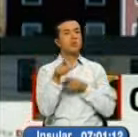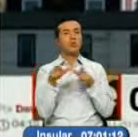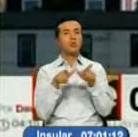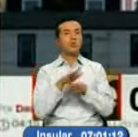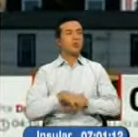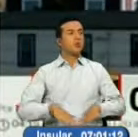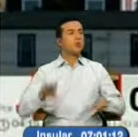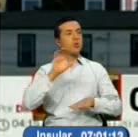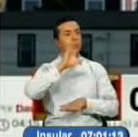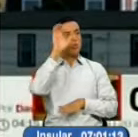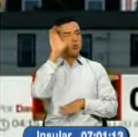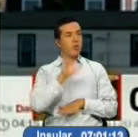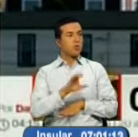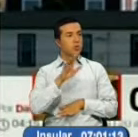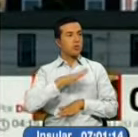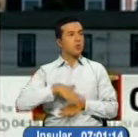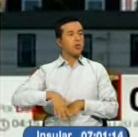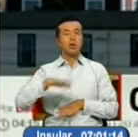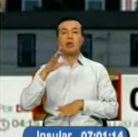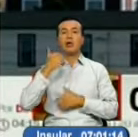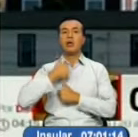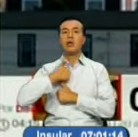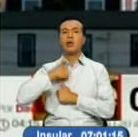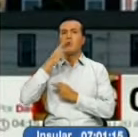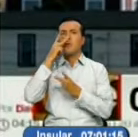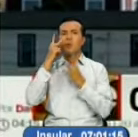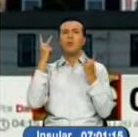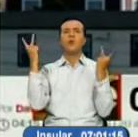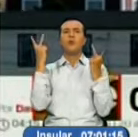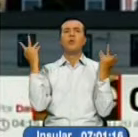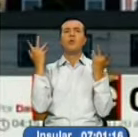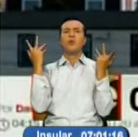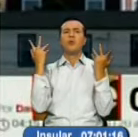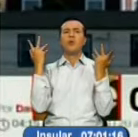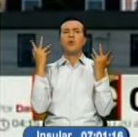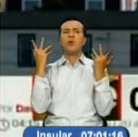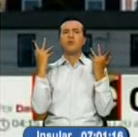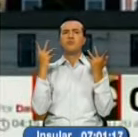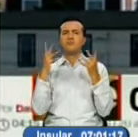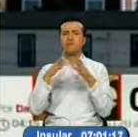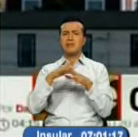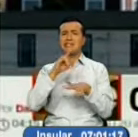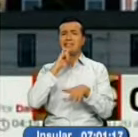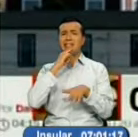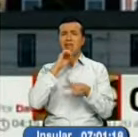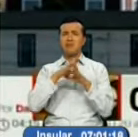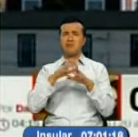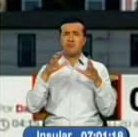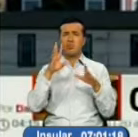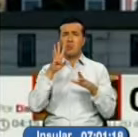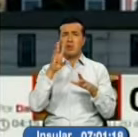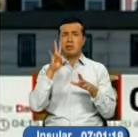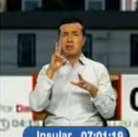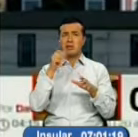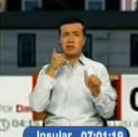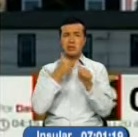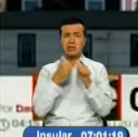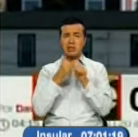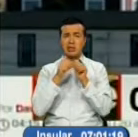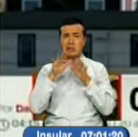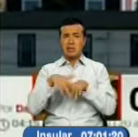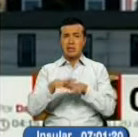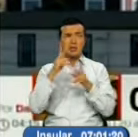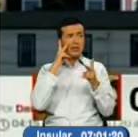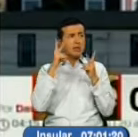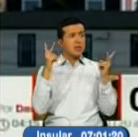localidad costera en la península de Avalon, en Canadá, por la presencia de un enorme iceberg de 46 metros de altura que apareció a pocos metros de la playa y